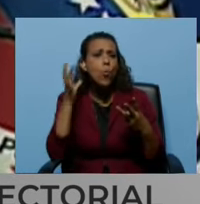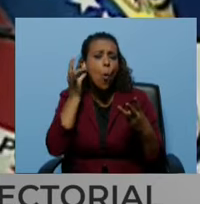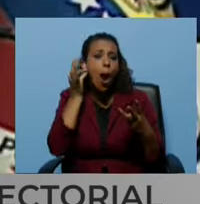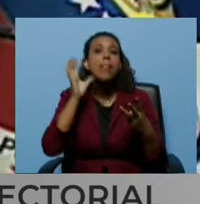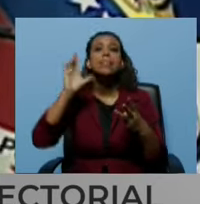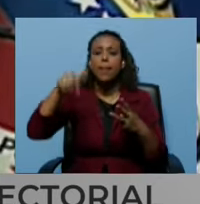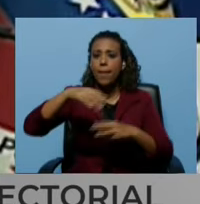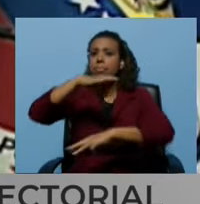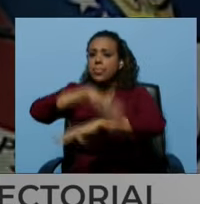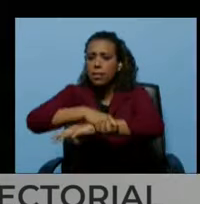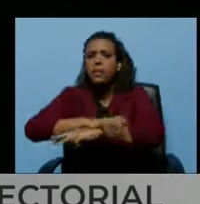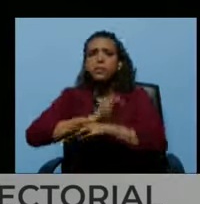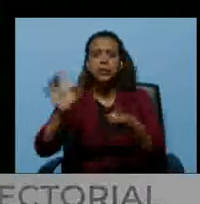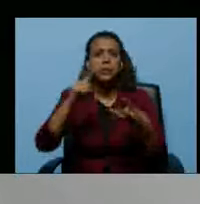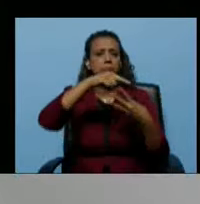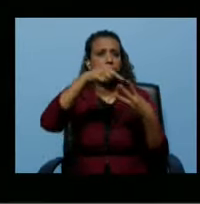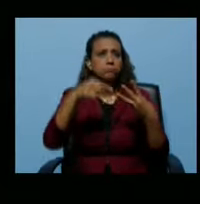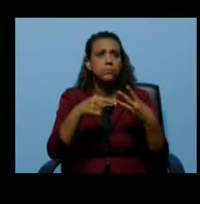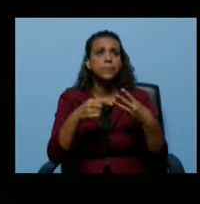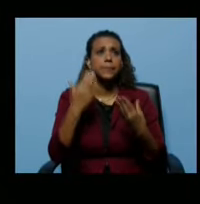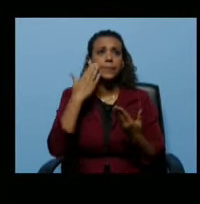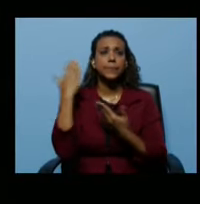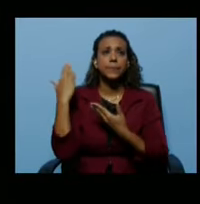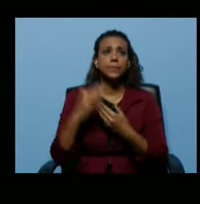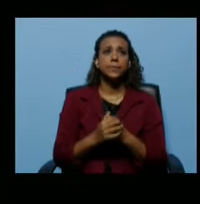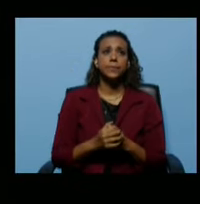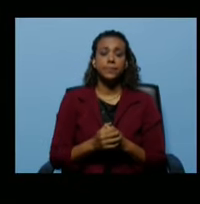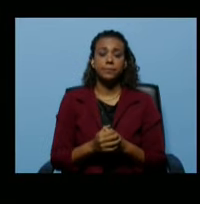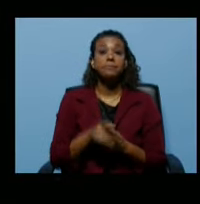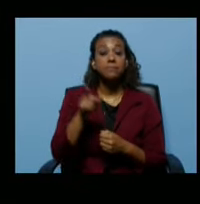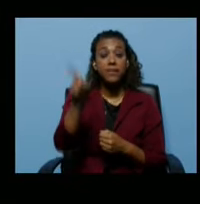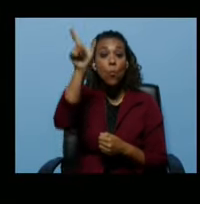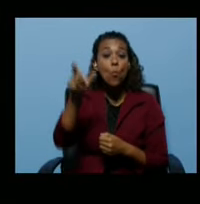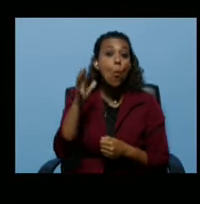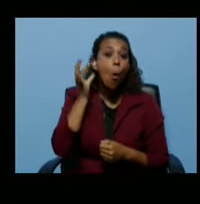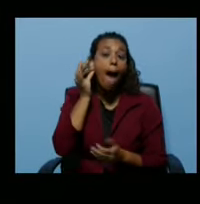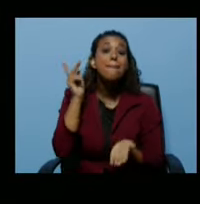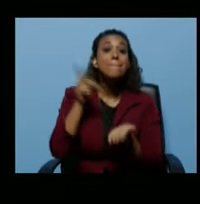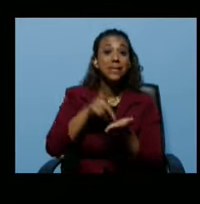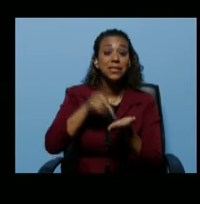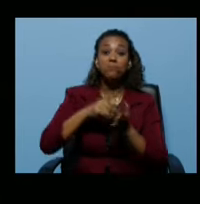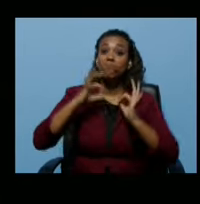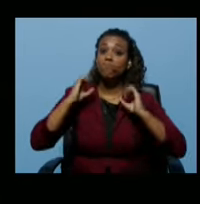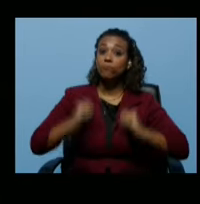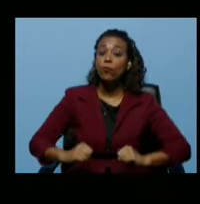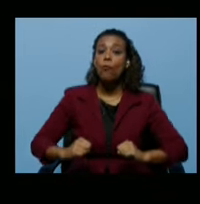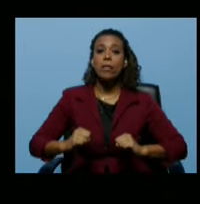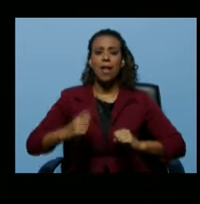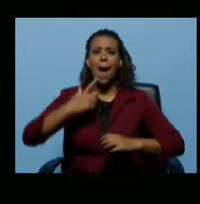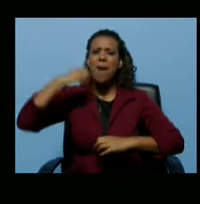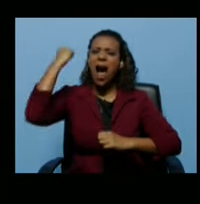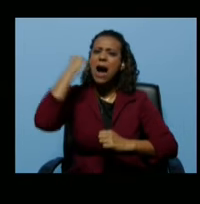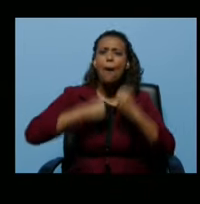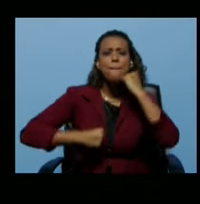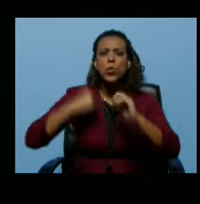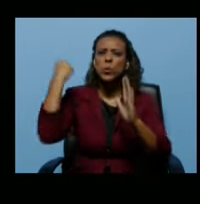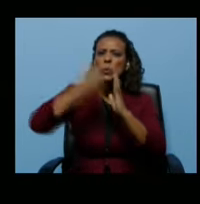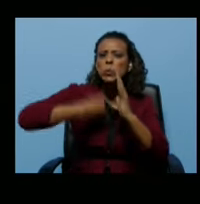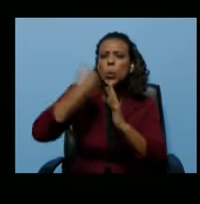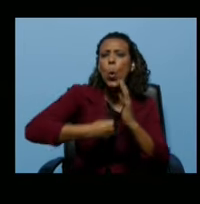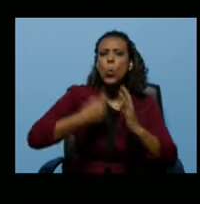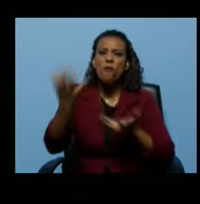detenida, esta ciudadana. Esa ciudadana participó activamente en los hechos de violencia,